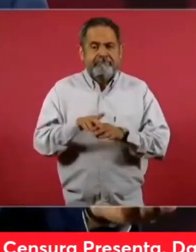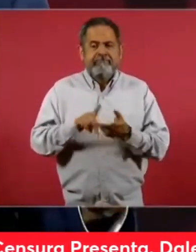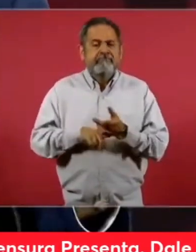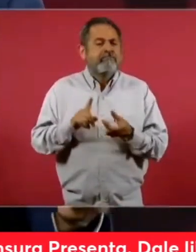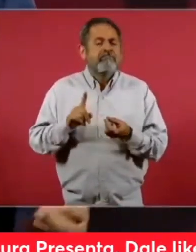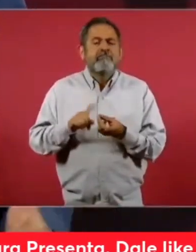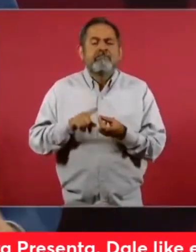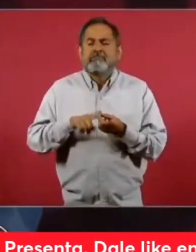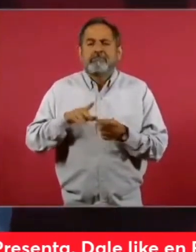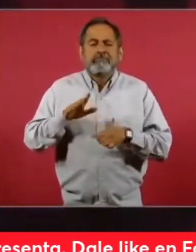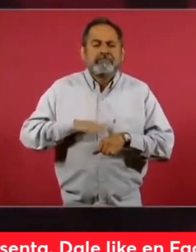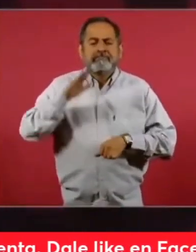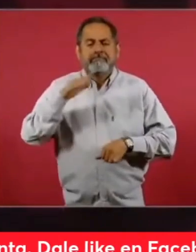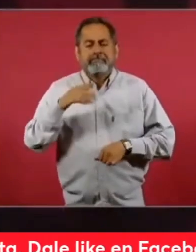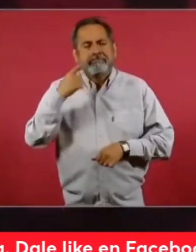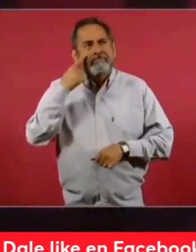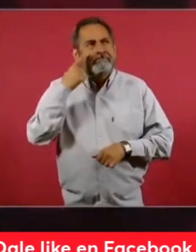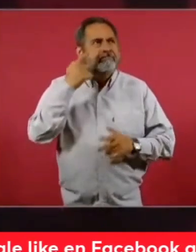Diputados.